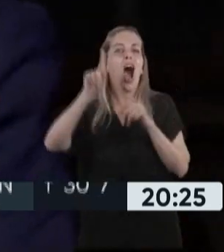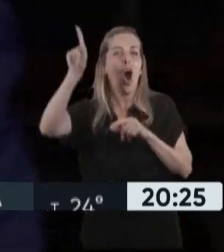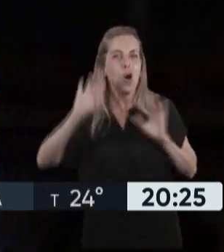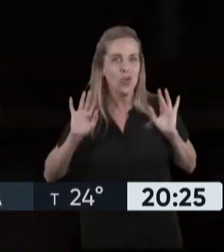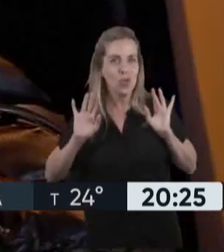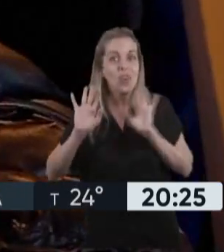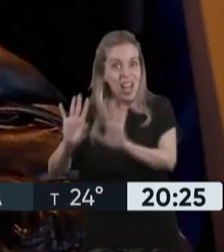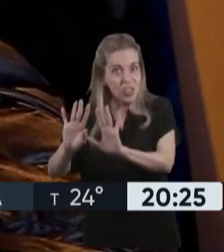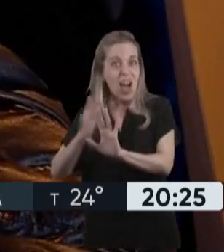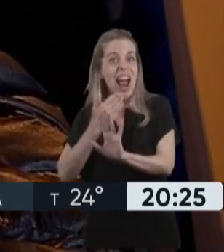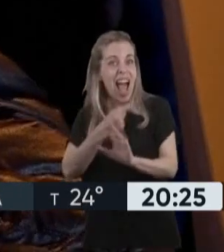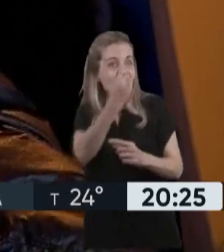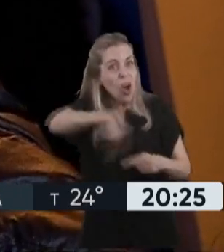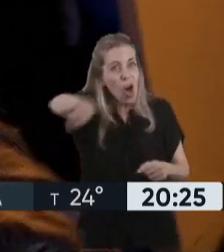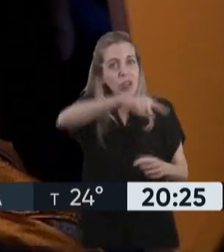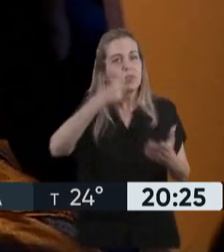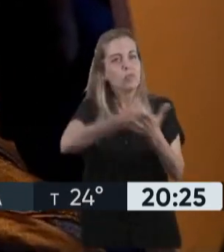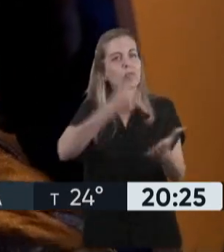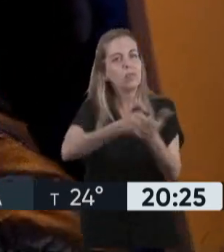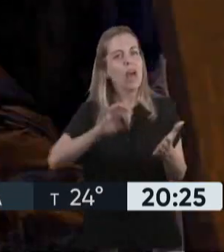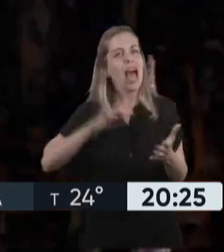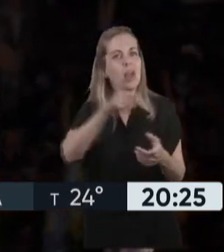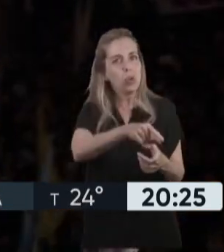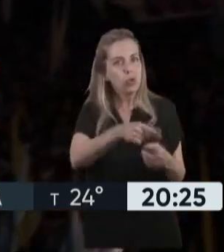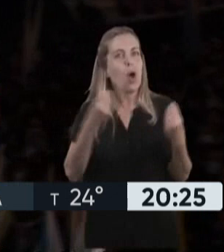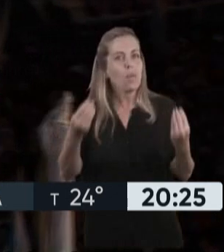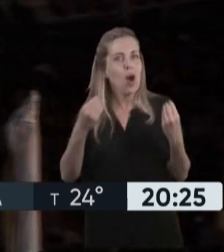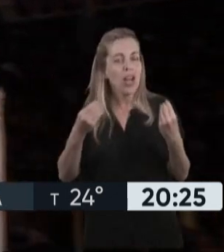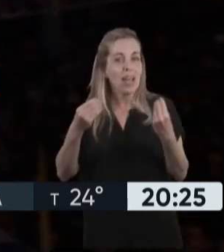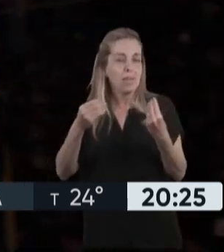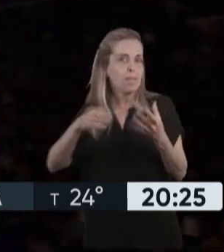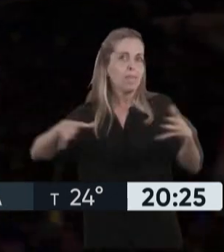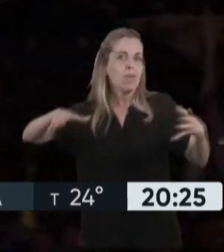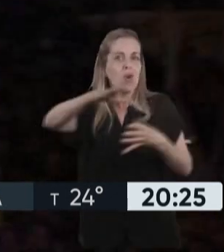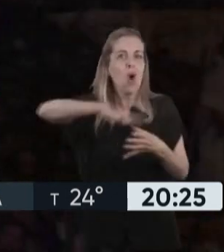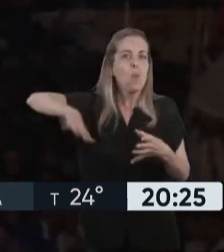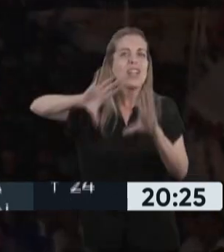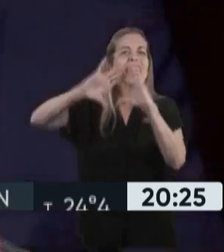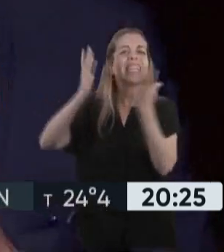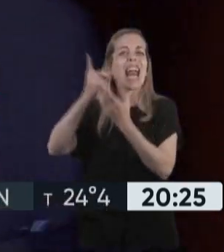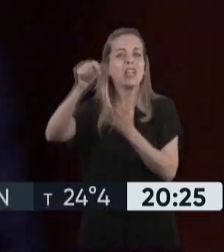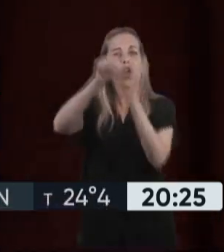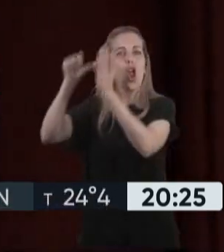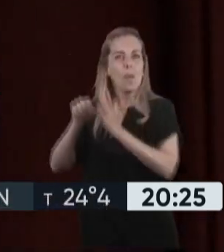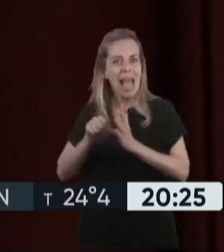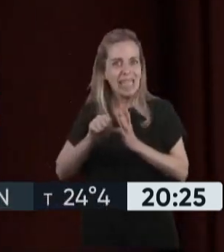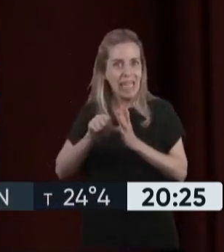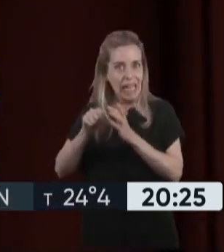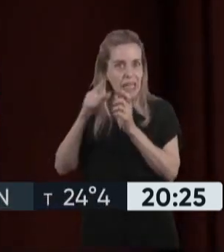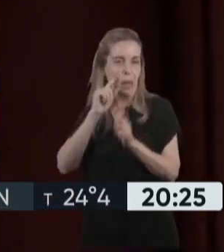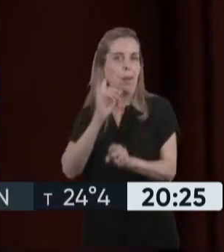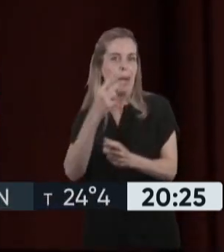es el resultado de que la comunidad internacional ha premiado